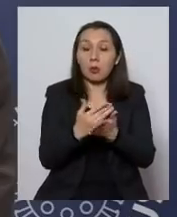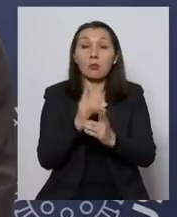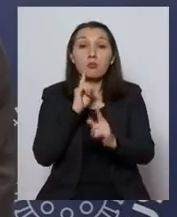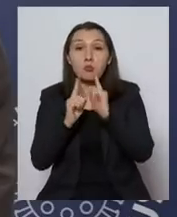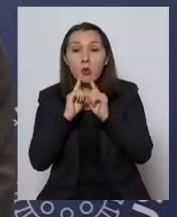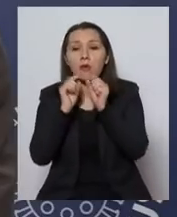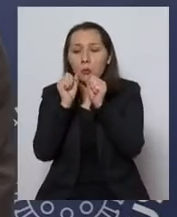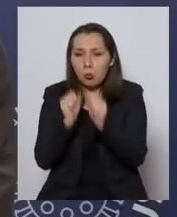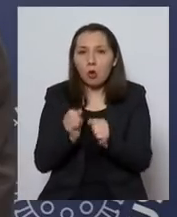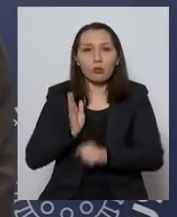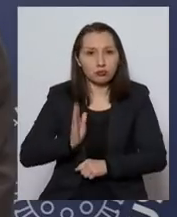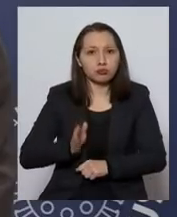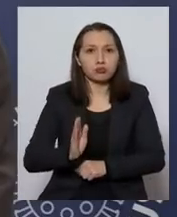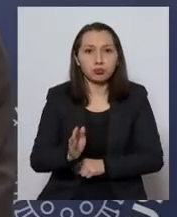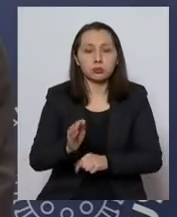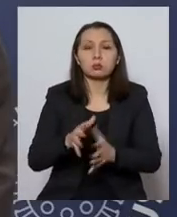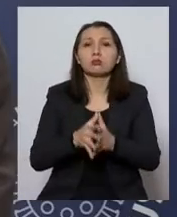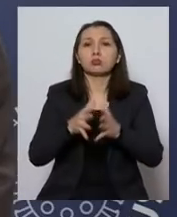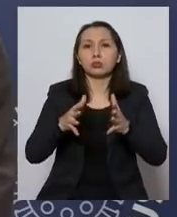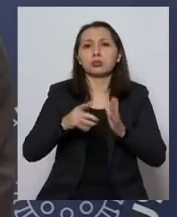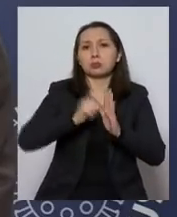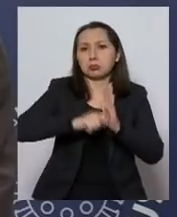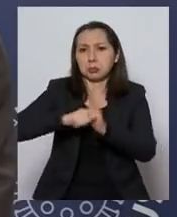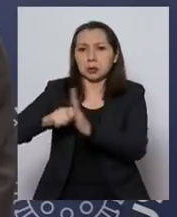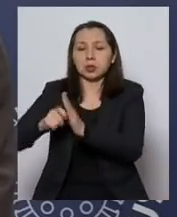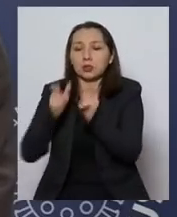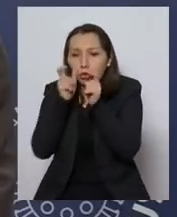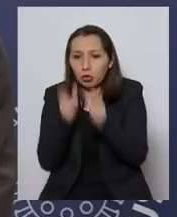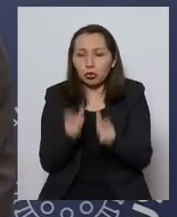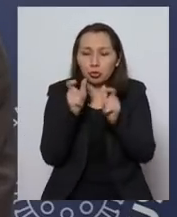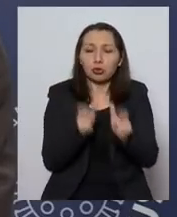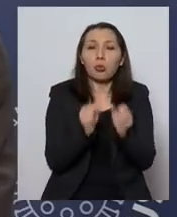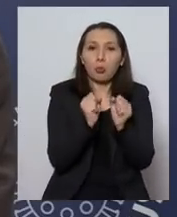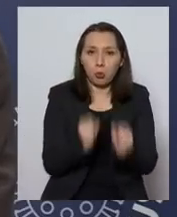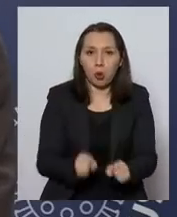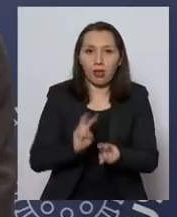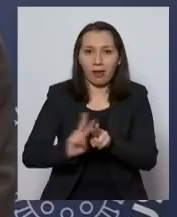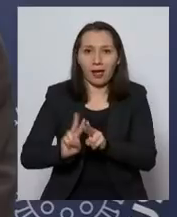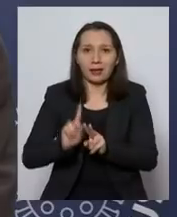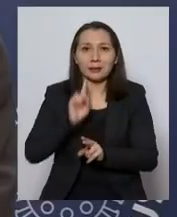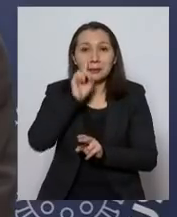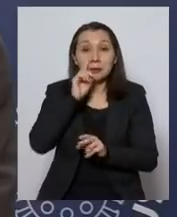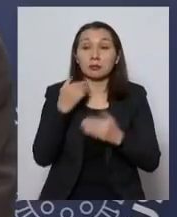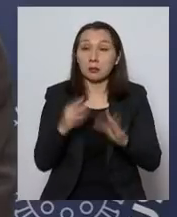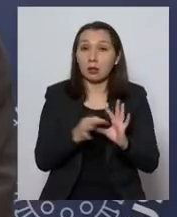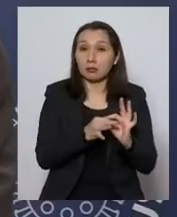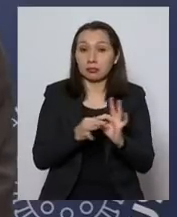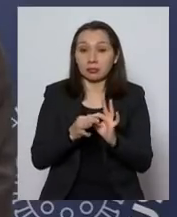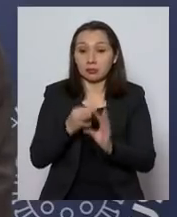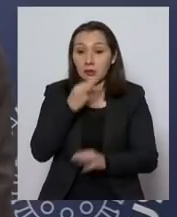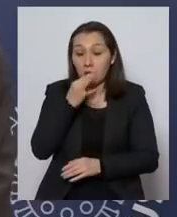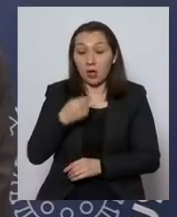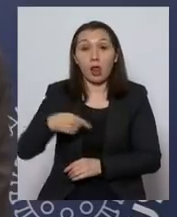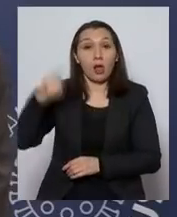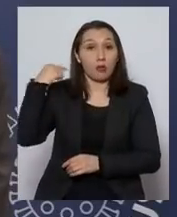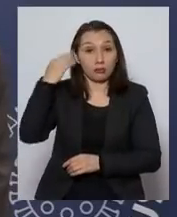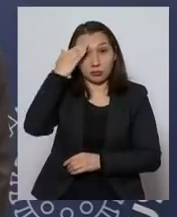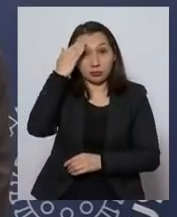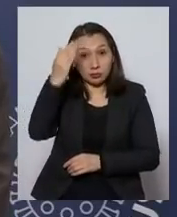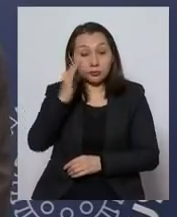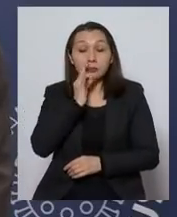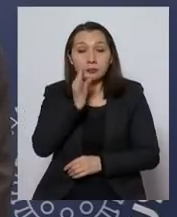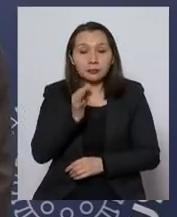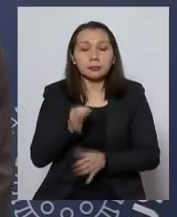testeo se puede mantener por muchos meses, y estamos generando, como señalé el otro día,